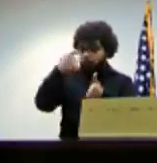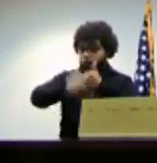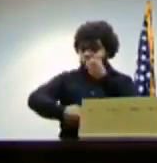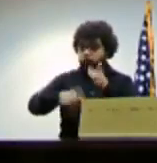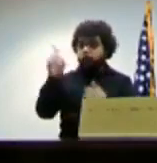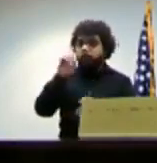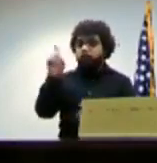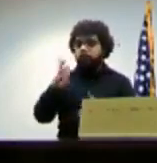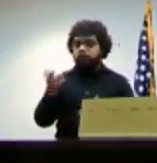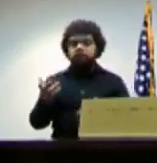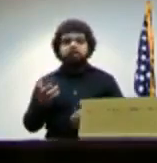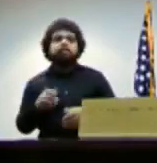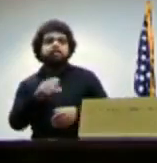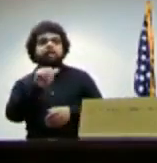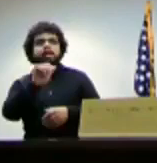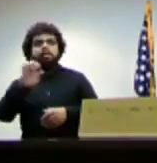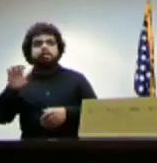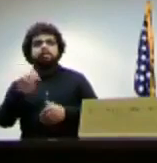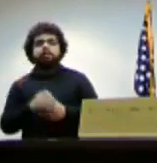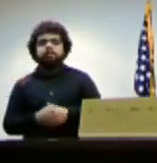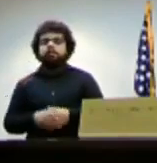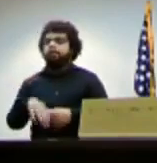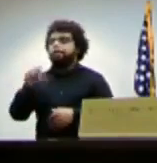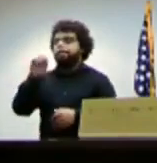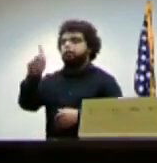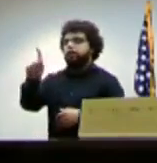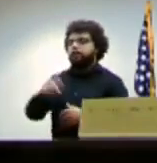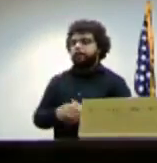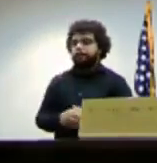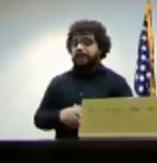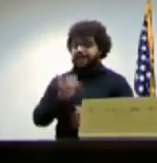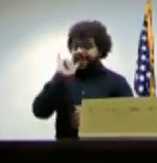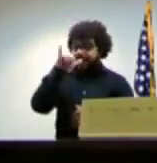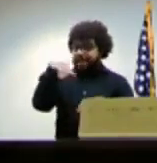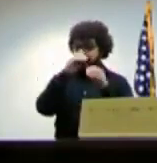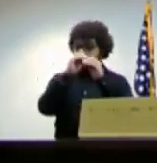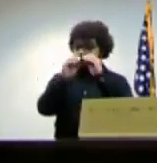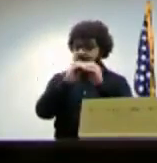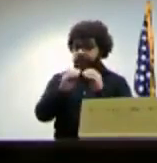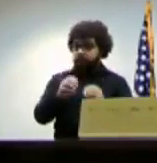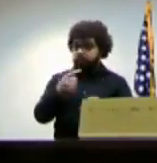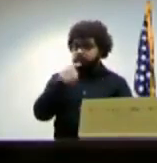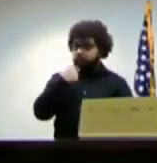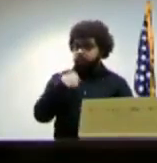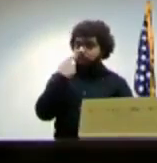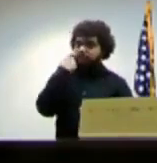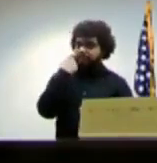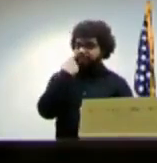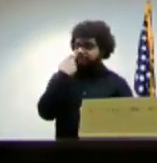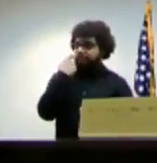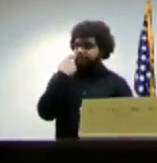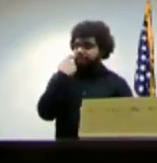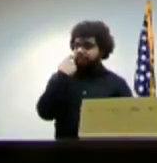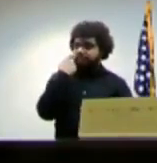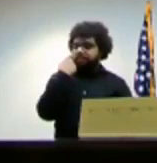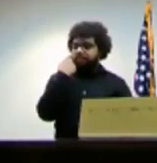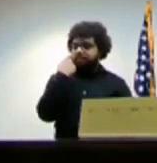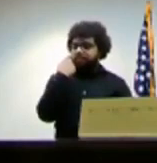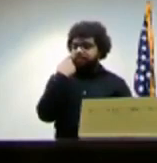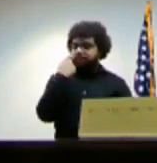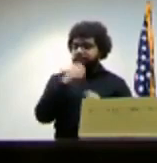De la Autoridad de Energía Eléctrica. Ok, y ese mantenimiento, que usted bien mencionó ahorita, que eran mantenimientos que estaban en óptimas